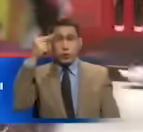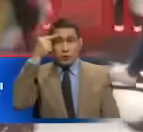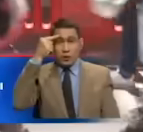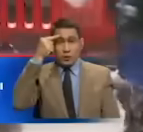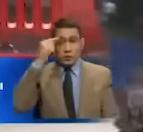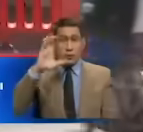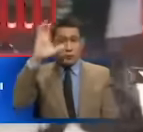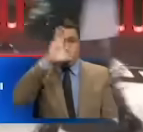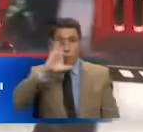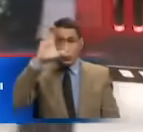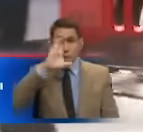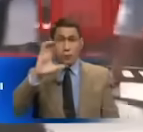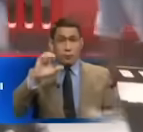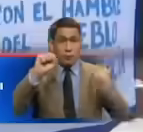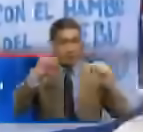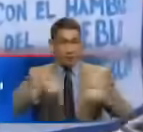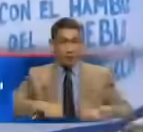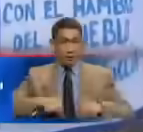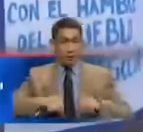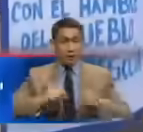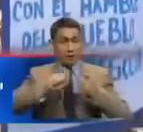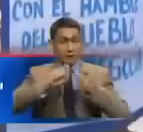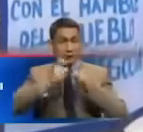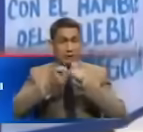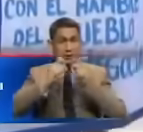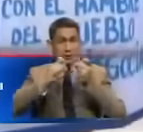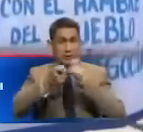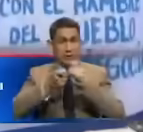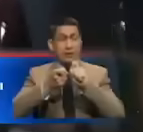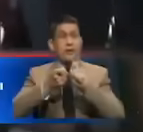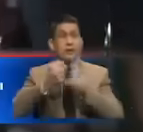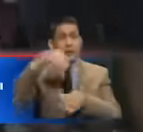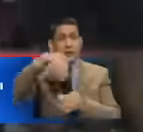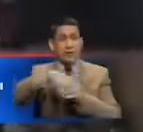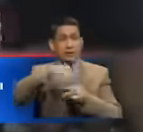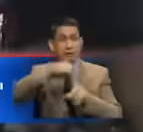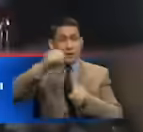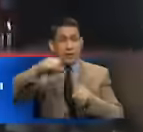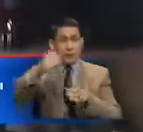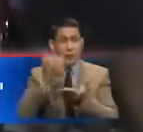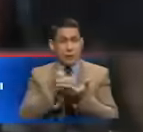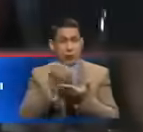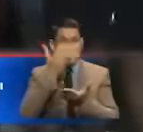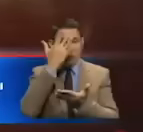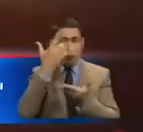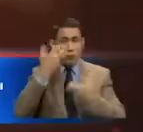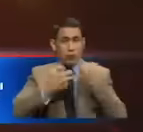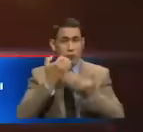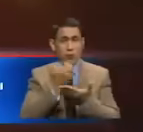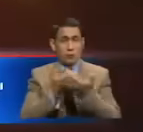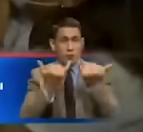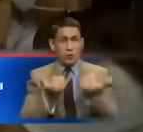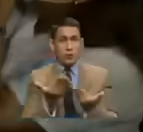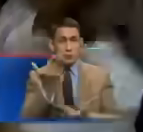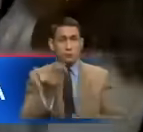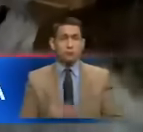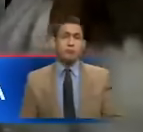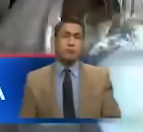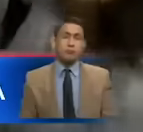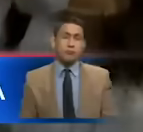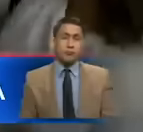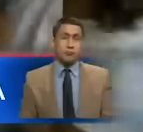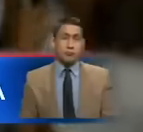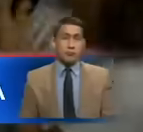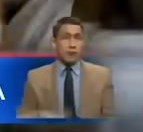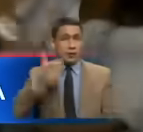el que busca implementar una serie de profundas reformas económicas para superar la crisis que vive el país. La Fiscalía